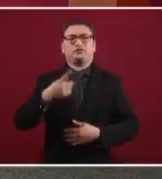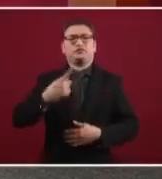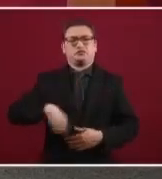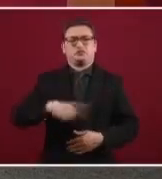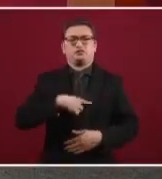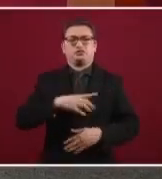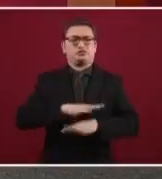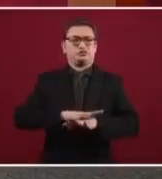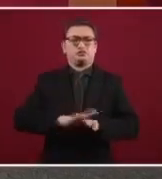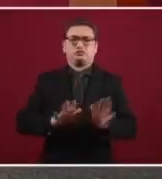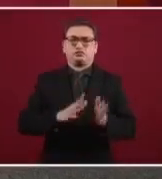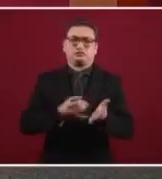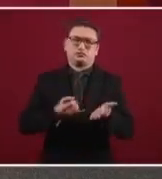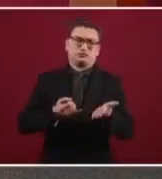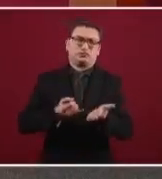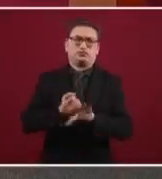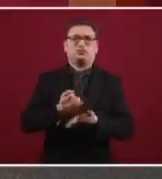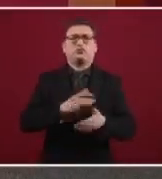decidido